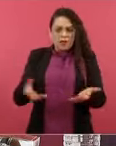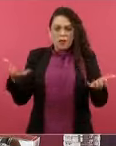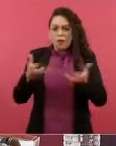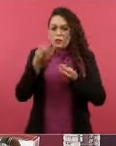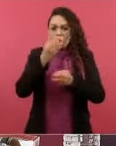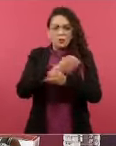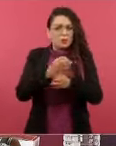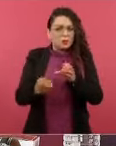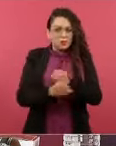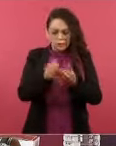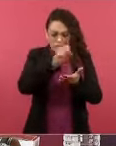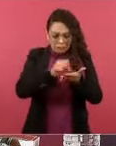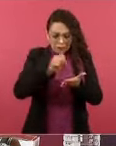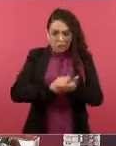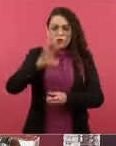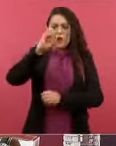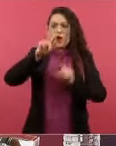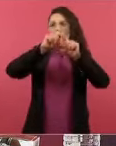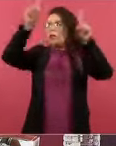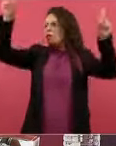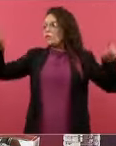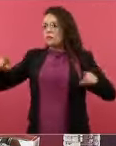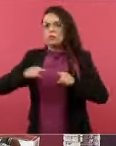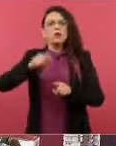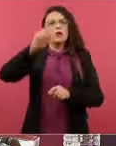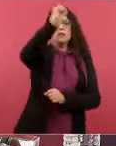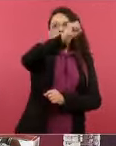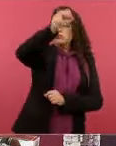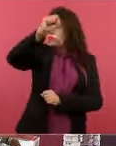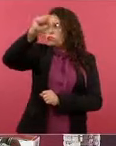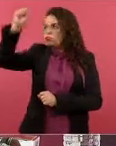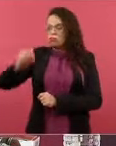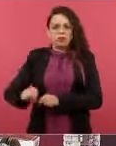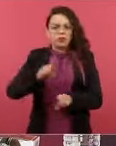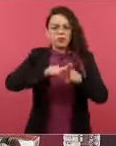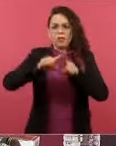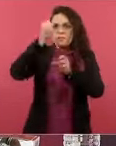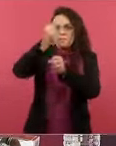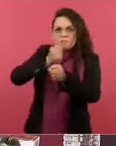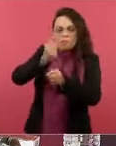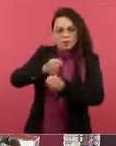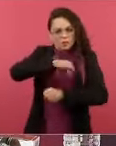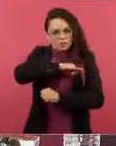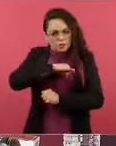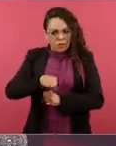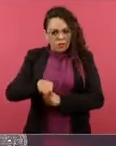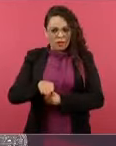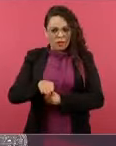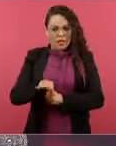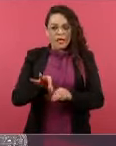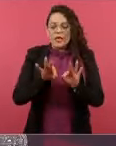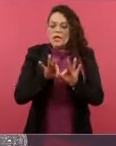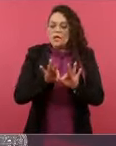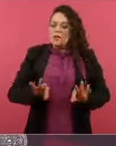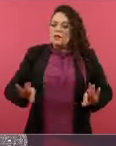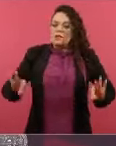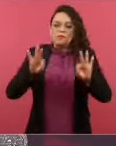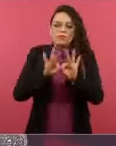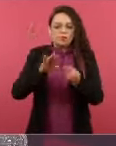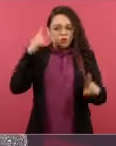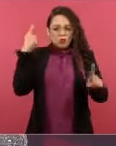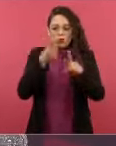Hay otra que es el pizarrón, y en el pizarrón puedes hacer muchos ejercicios. Hay una parte fundamental que tiene que ver con